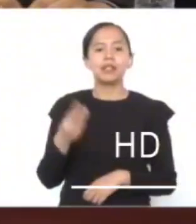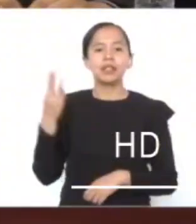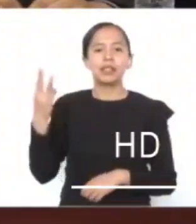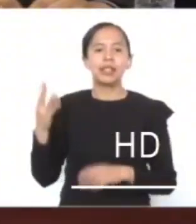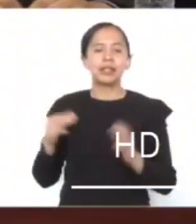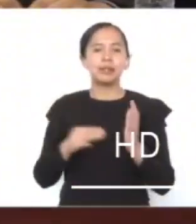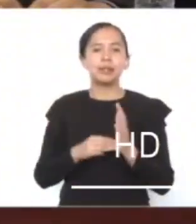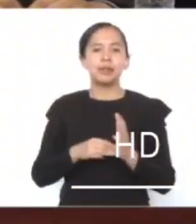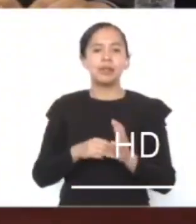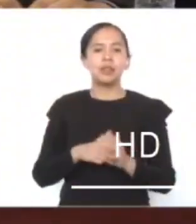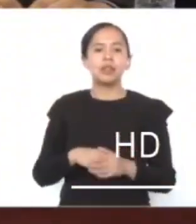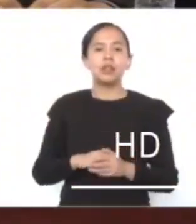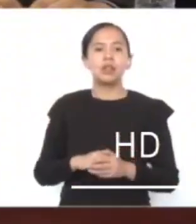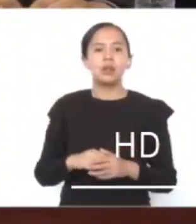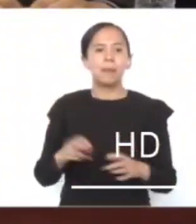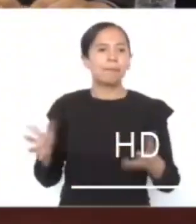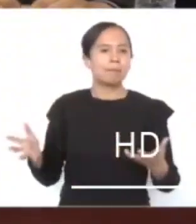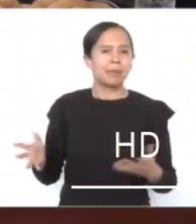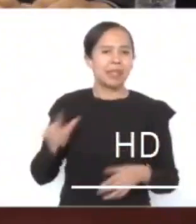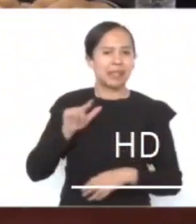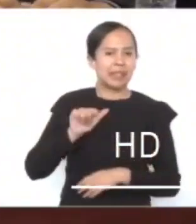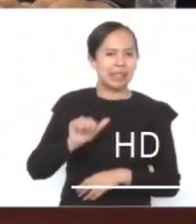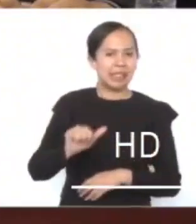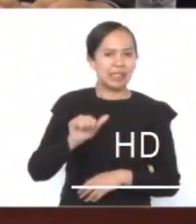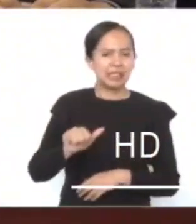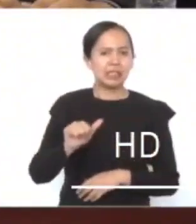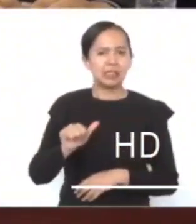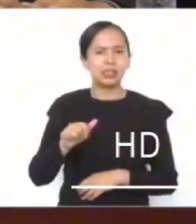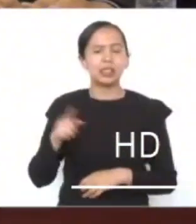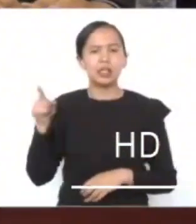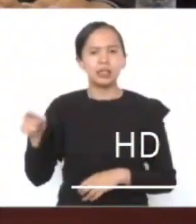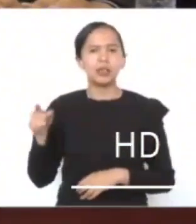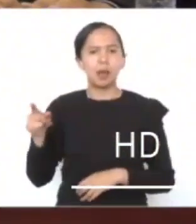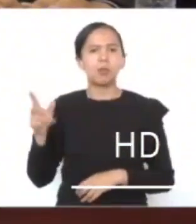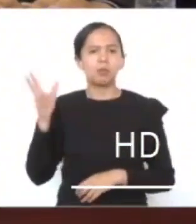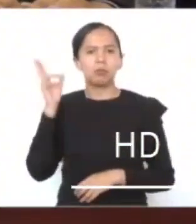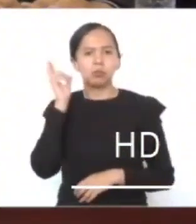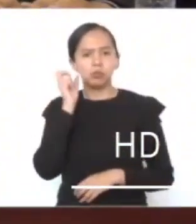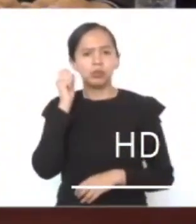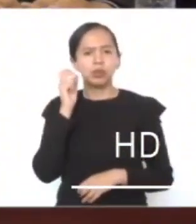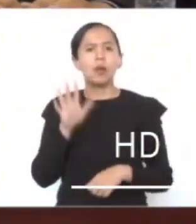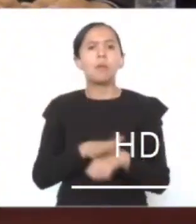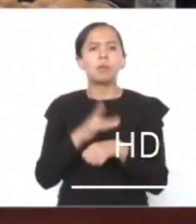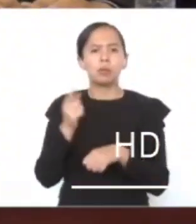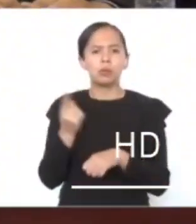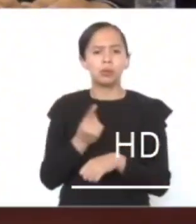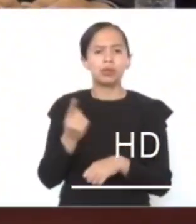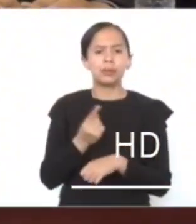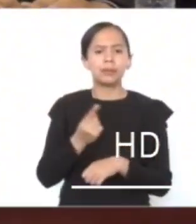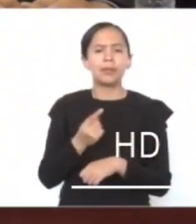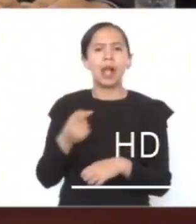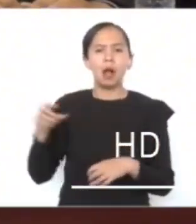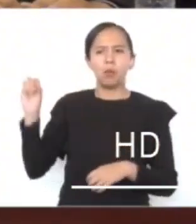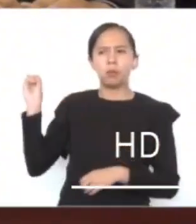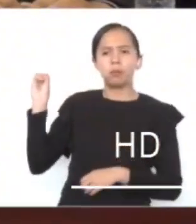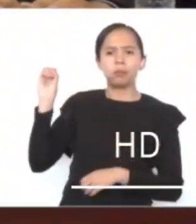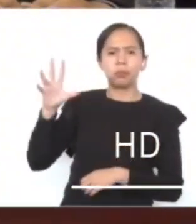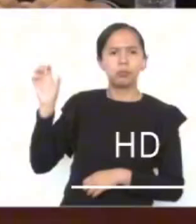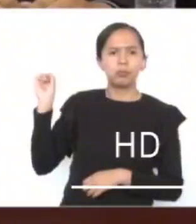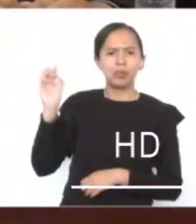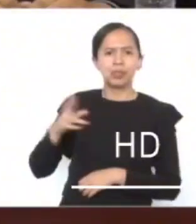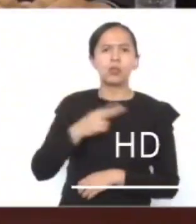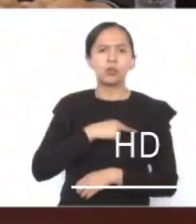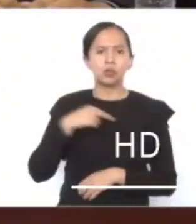13,816. Quiero hacer esta precisión porque dimos el dato general del número de altavoces en la